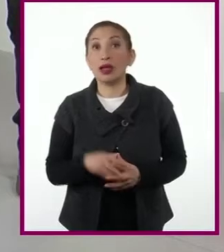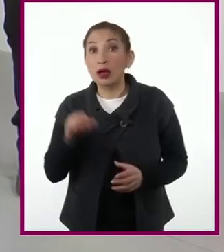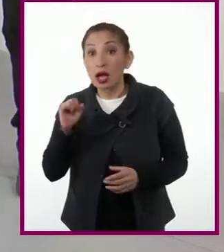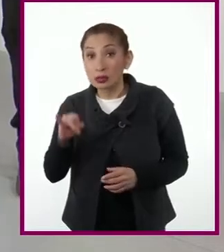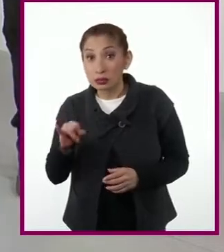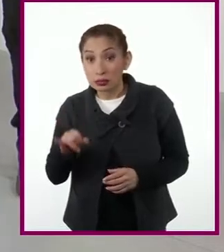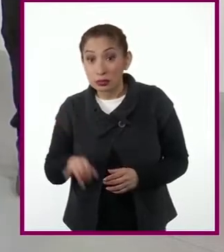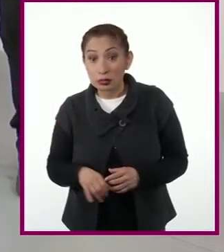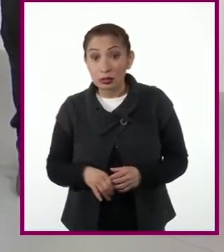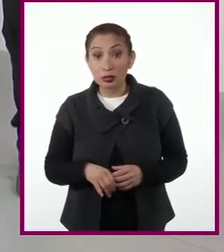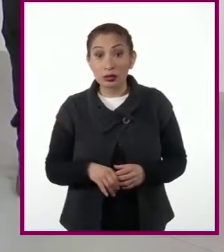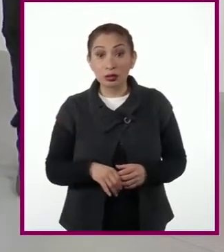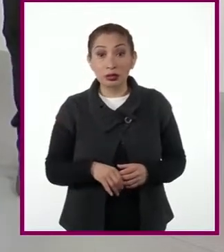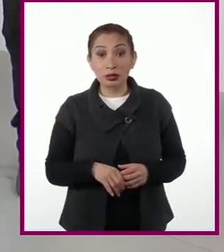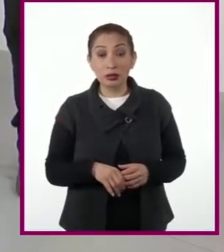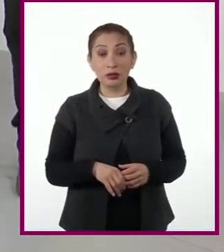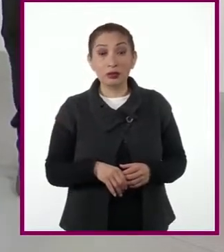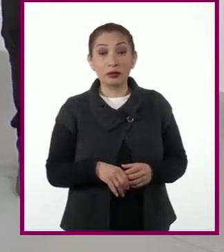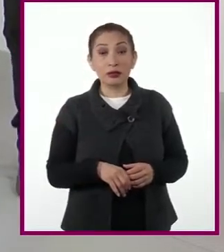¿Así?